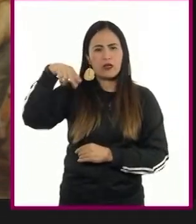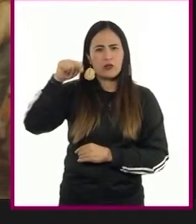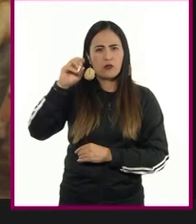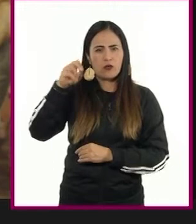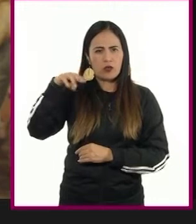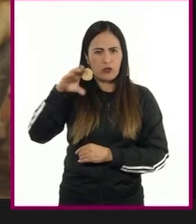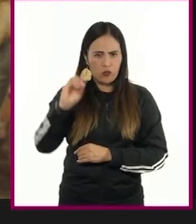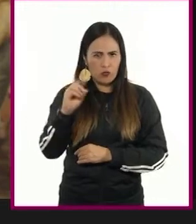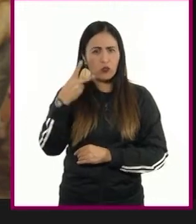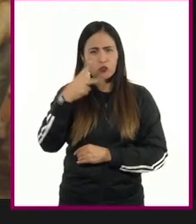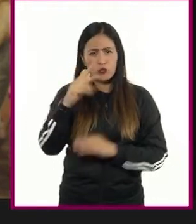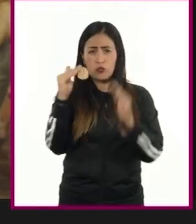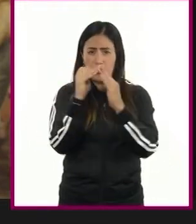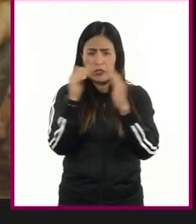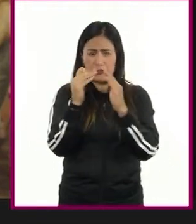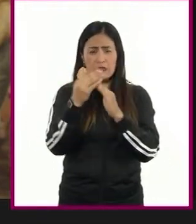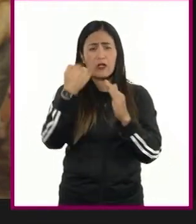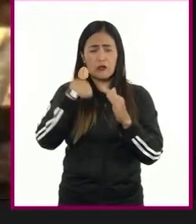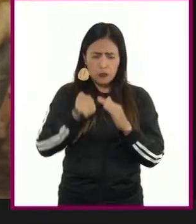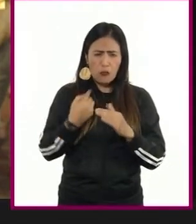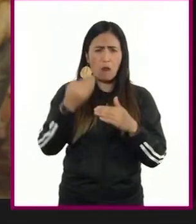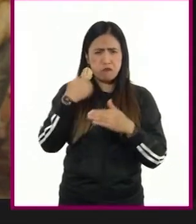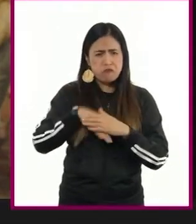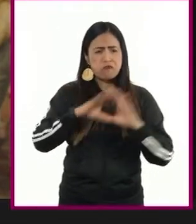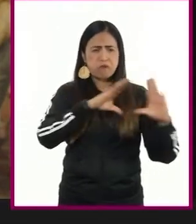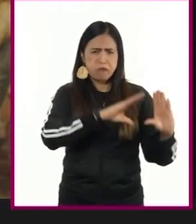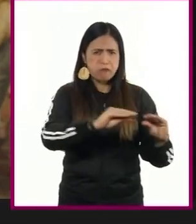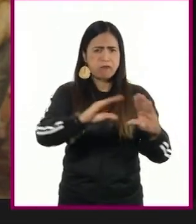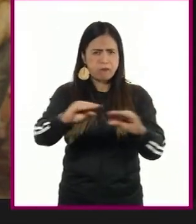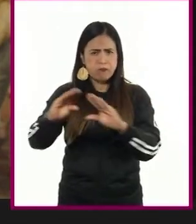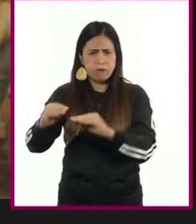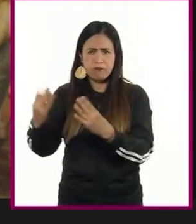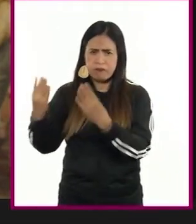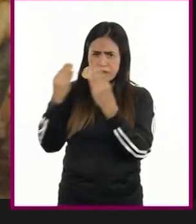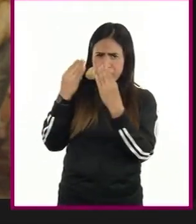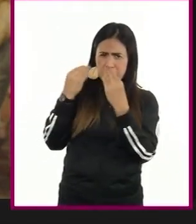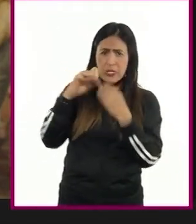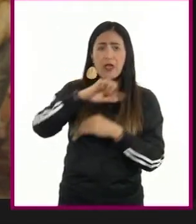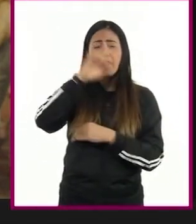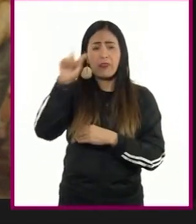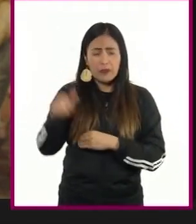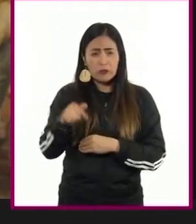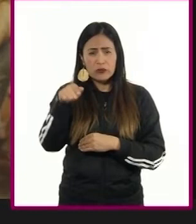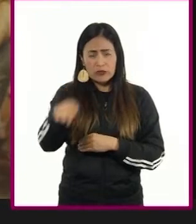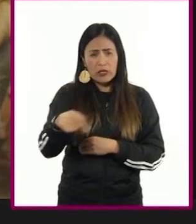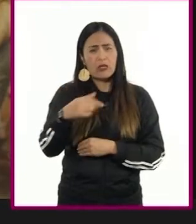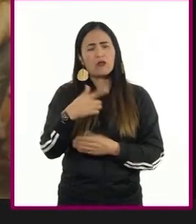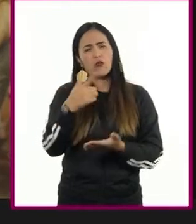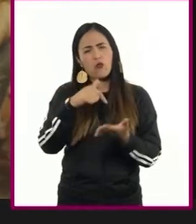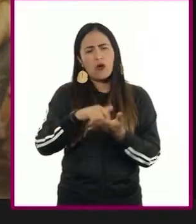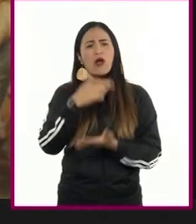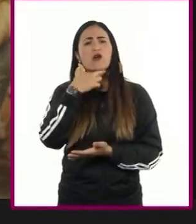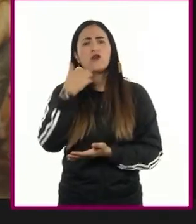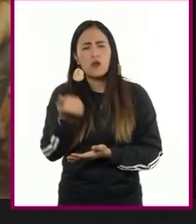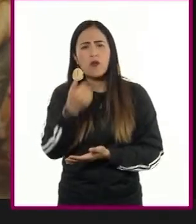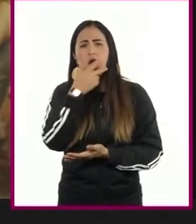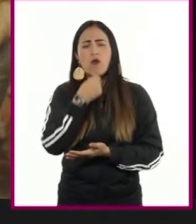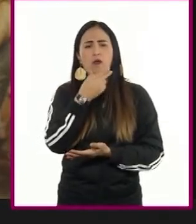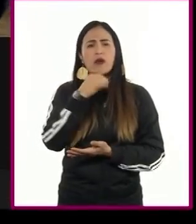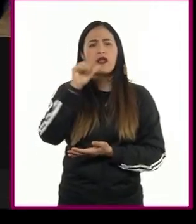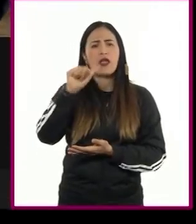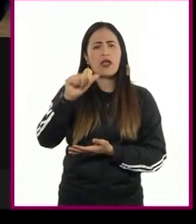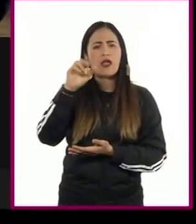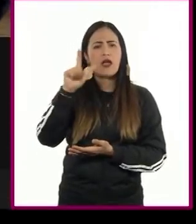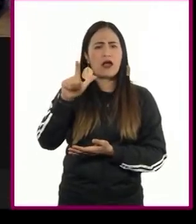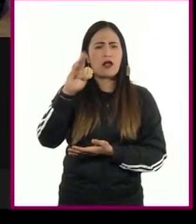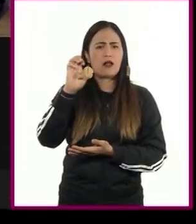cuya casa bajo su tutela me eduqué. Después en Roma, al estar en casa de León Battista Alberti, se me